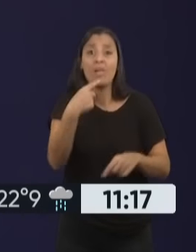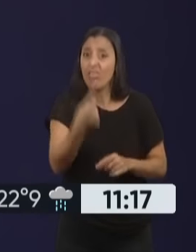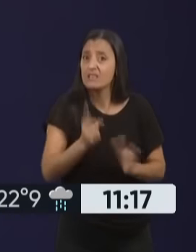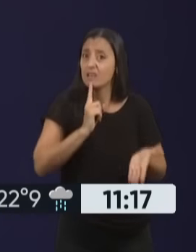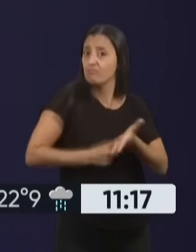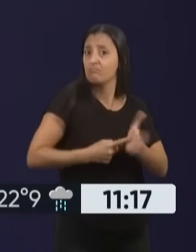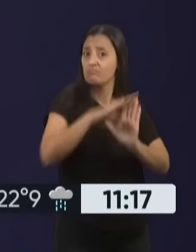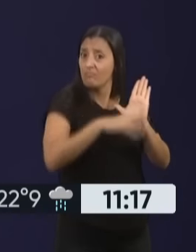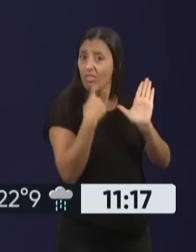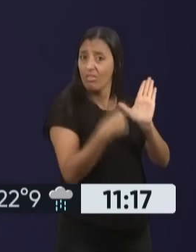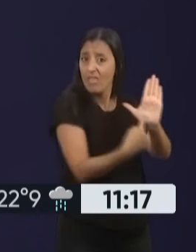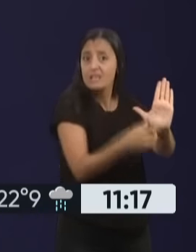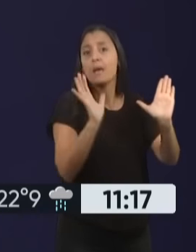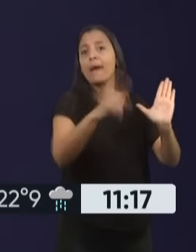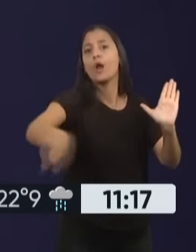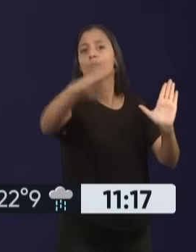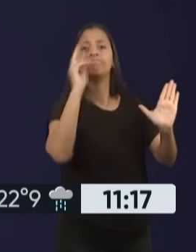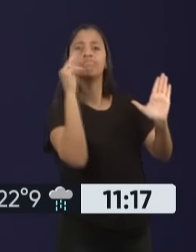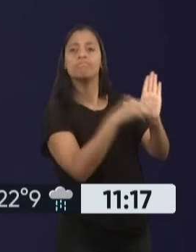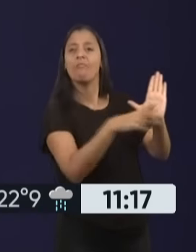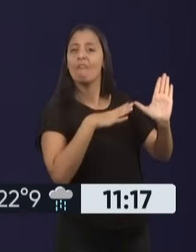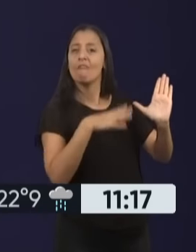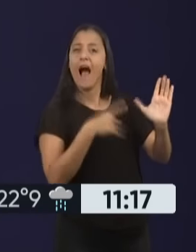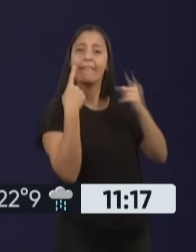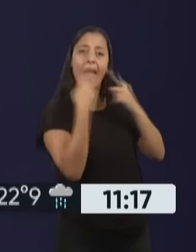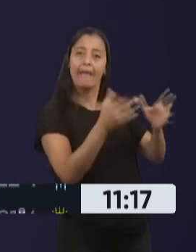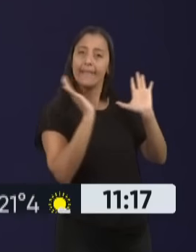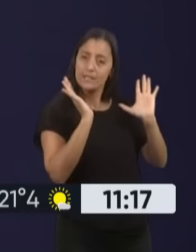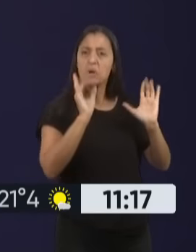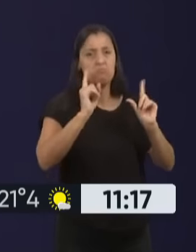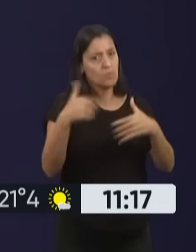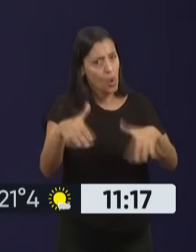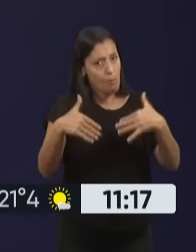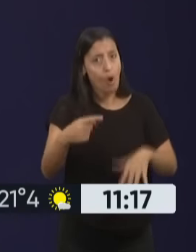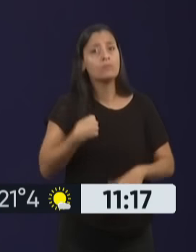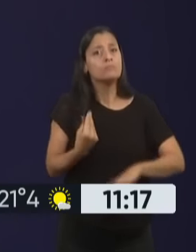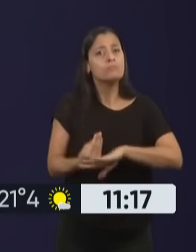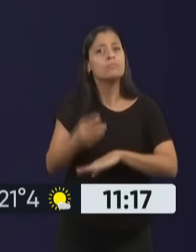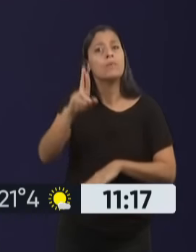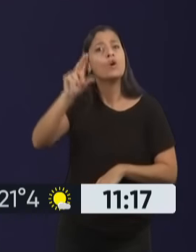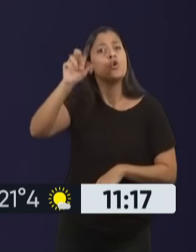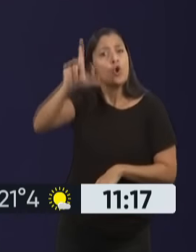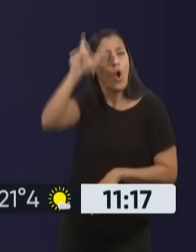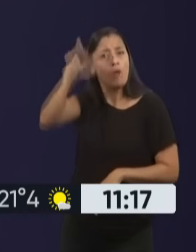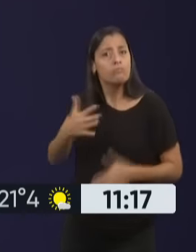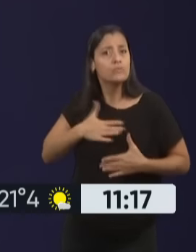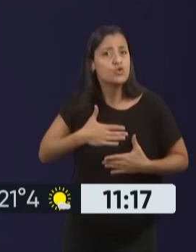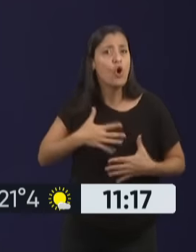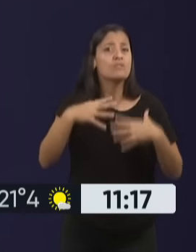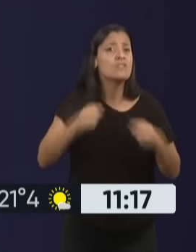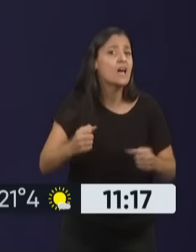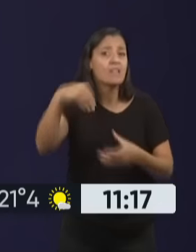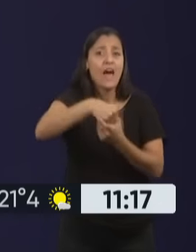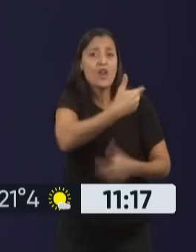pero evidentemente no tampoco se se le ha prestado mucha atención Eh mi función requiere ser secretario de estado cosa que debió haber